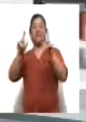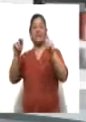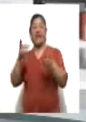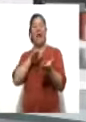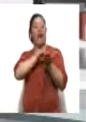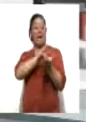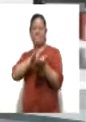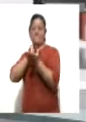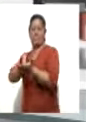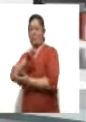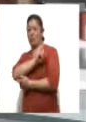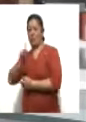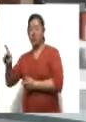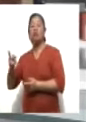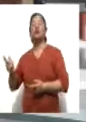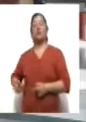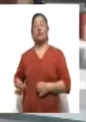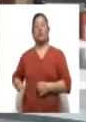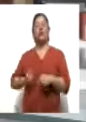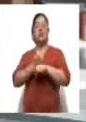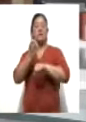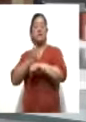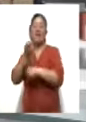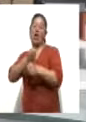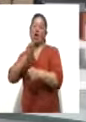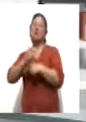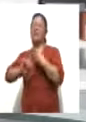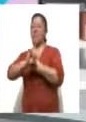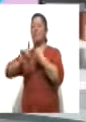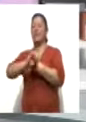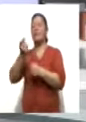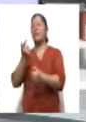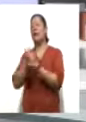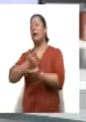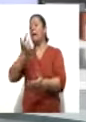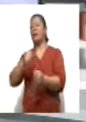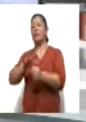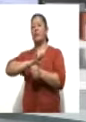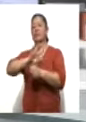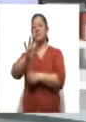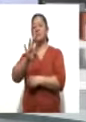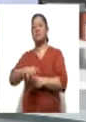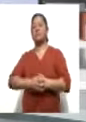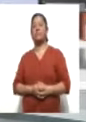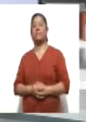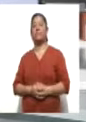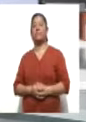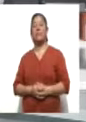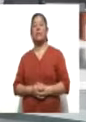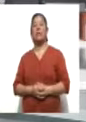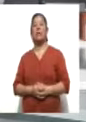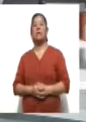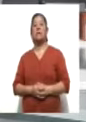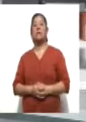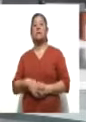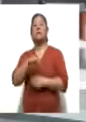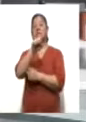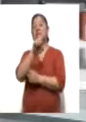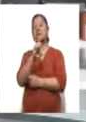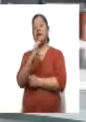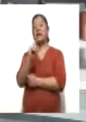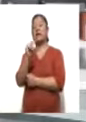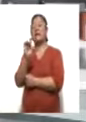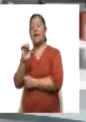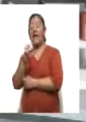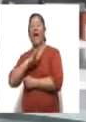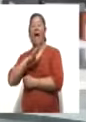económico del gobierno estatal ante la pandemia de COVID-19. Distribuye la Secretaría de Comunicaciones y Transportes